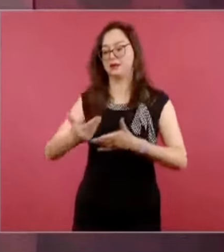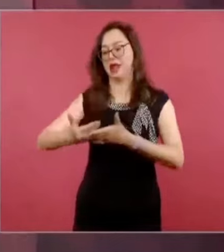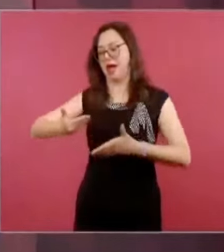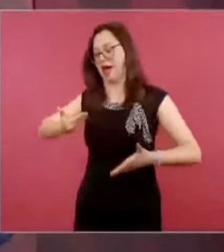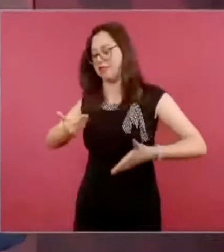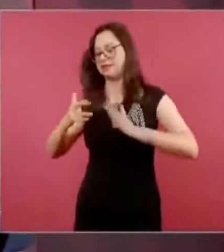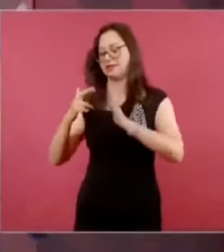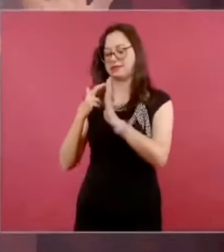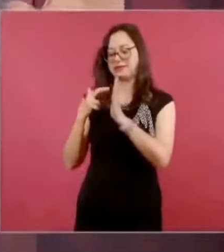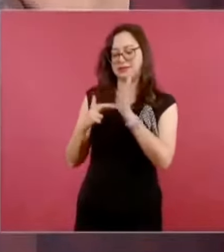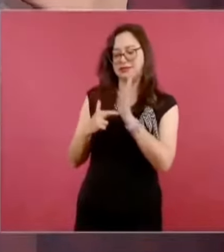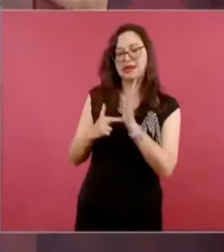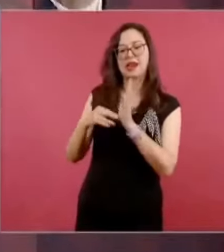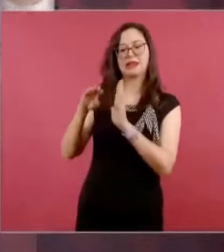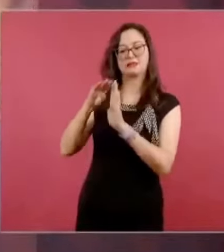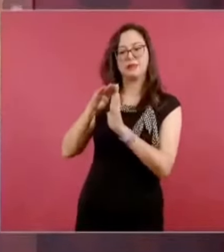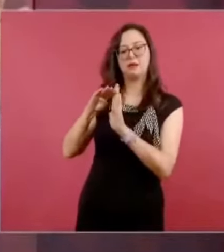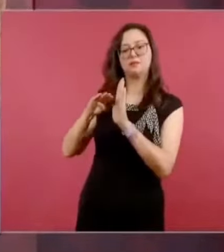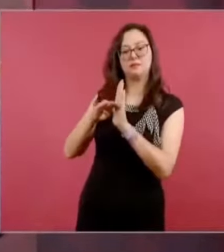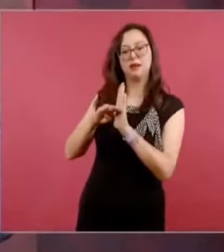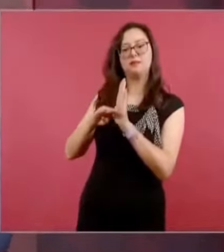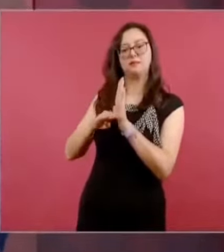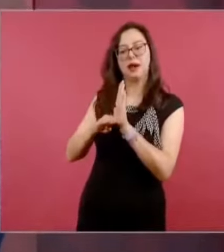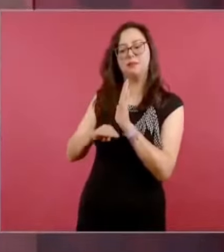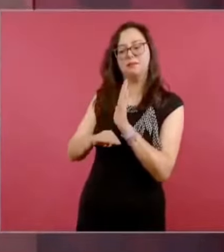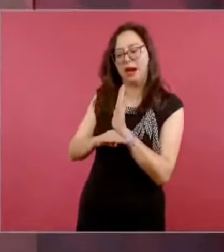de cómo iban a recibir las llamadas.